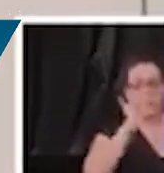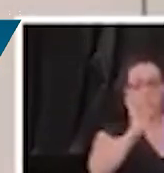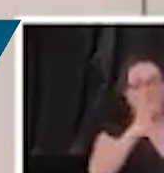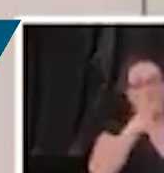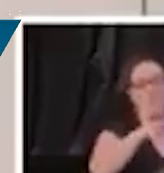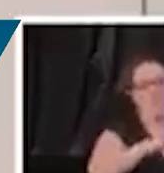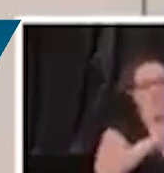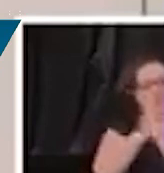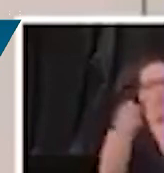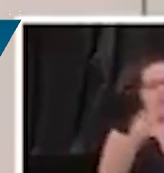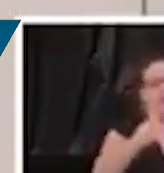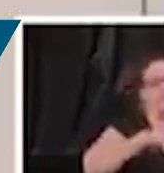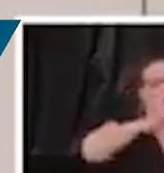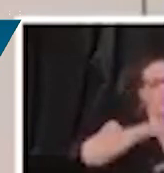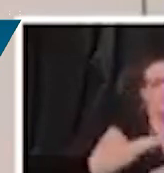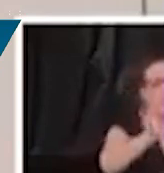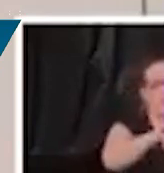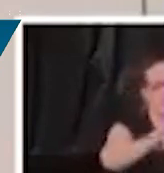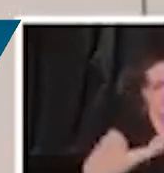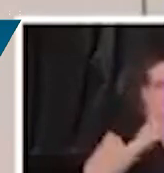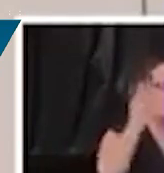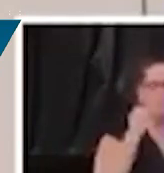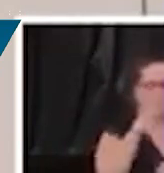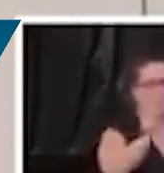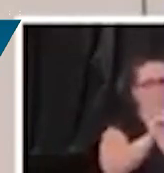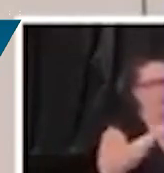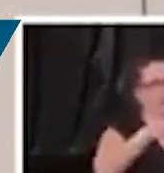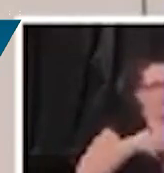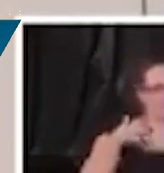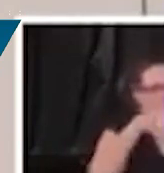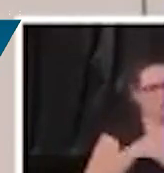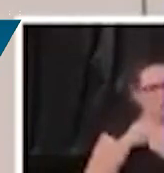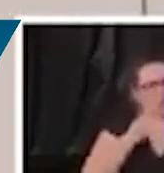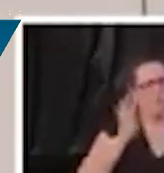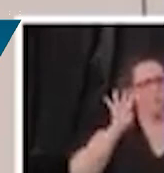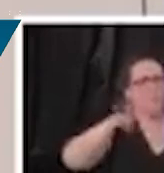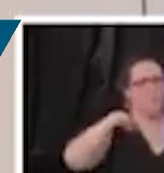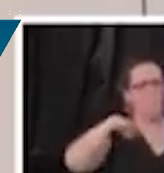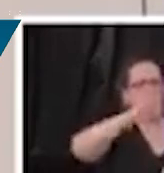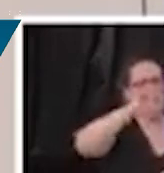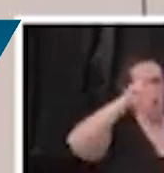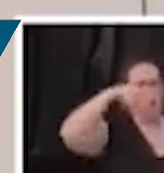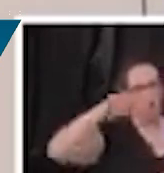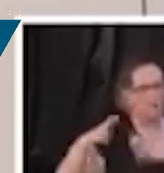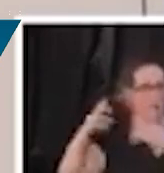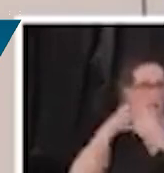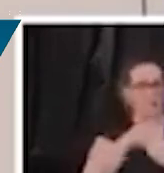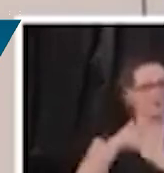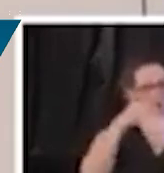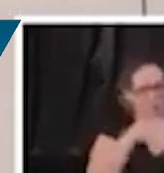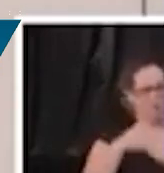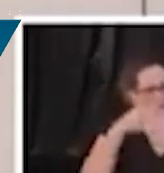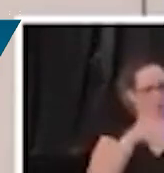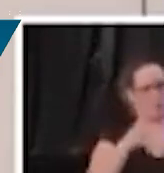insultando a nadie, como está Unidas Podemos, que poco a poco se va deshinchando. Lo que está claro en todas las encuestas es la